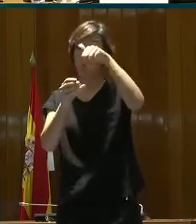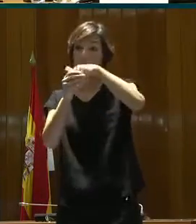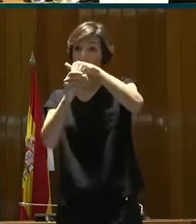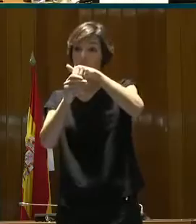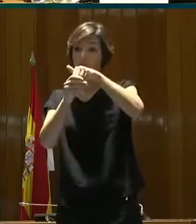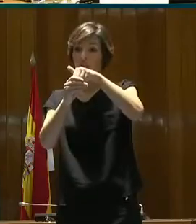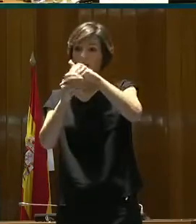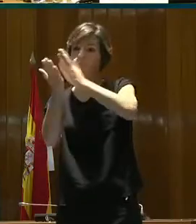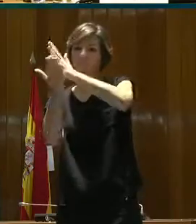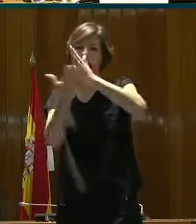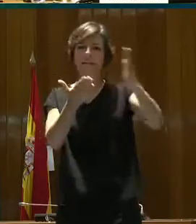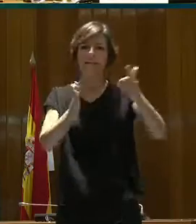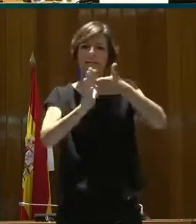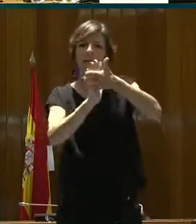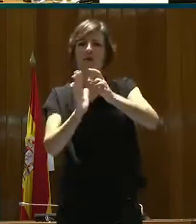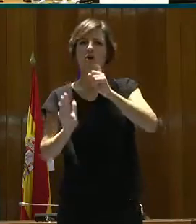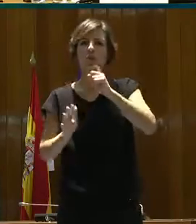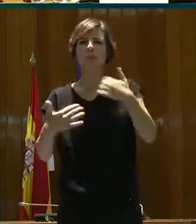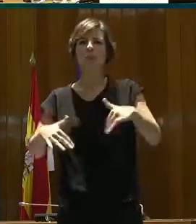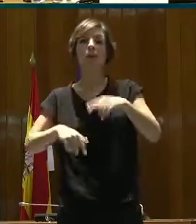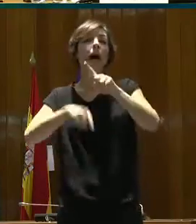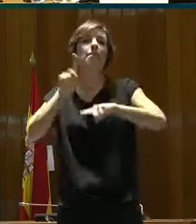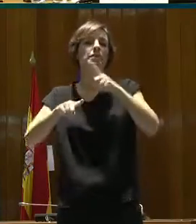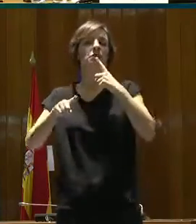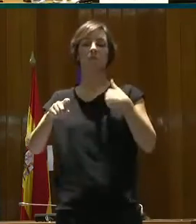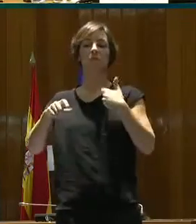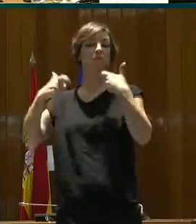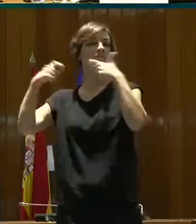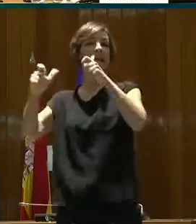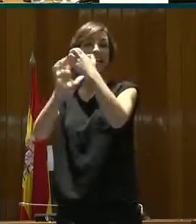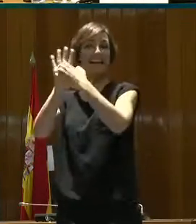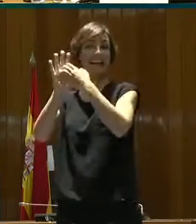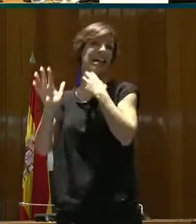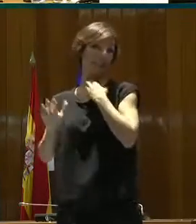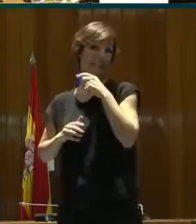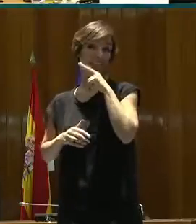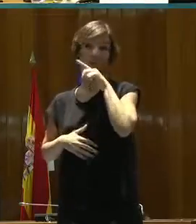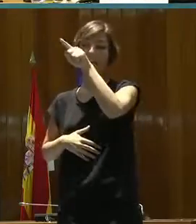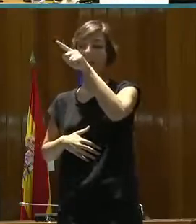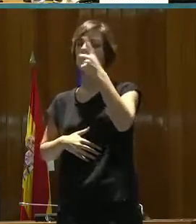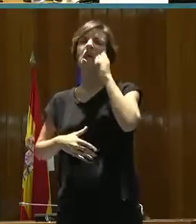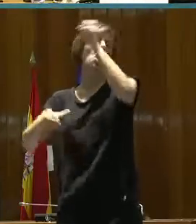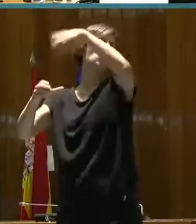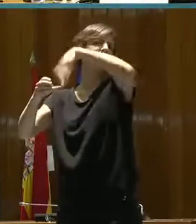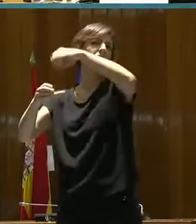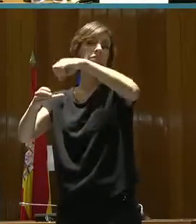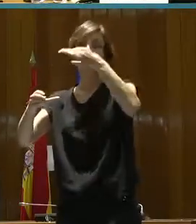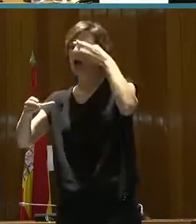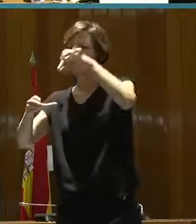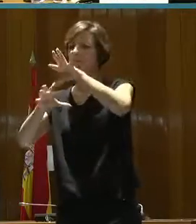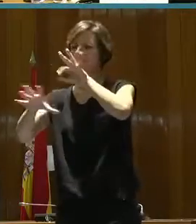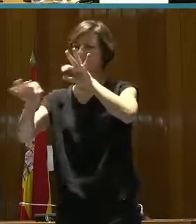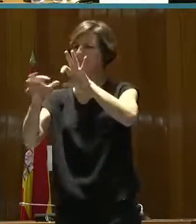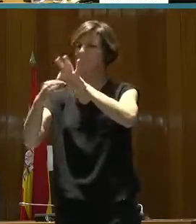modo que muchas veces se aglutinan contenidos en secciones de la gramática que realmente no les corresponde por naturaleza. Es decir, de repente estamos tratando un